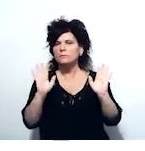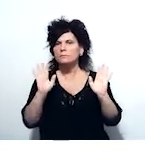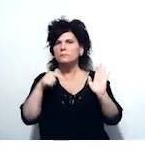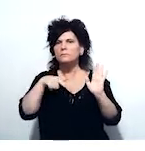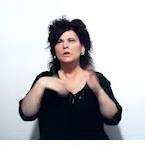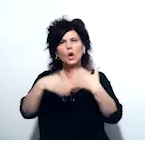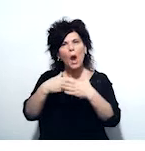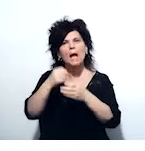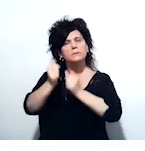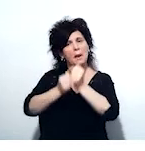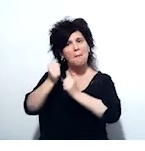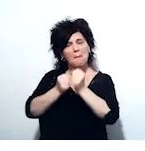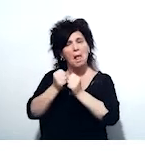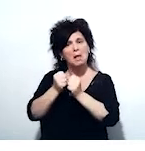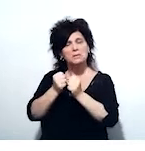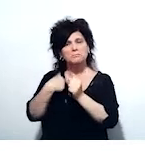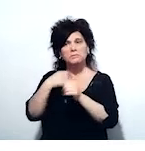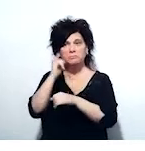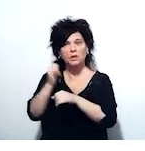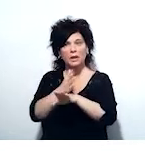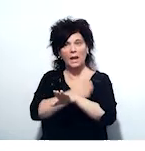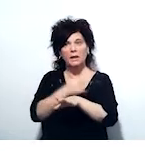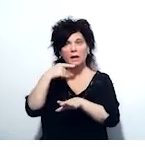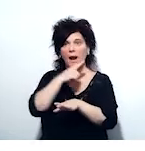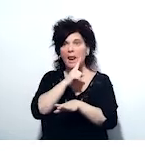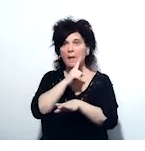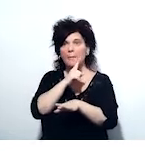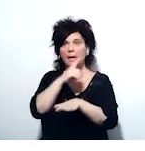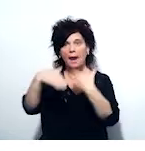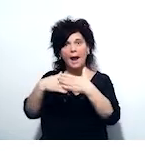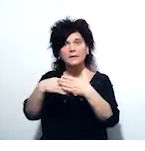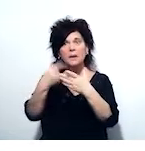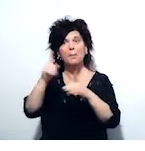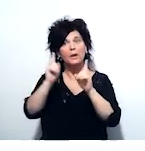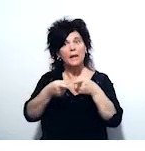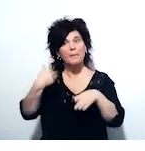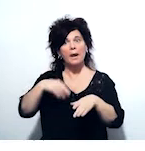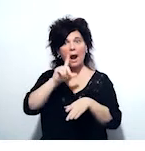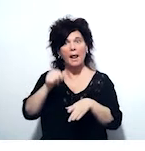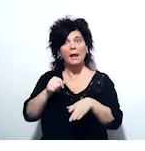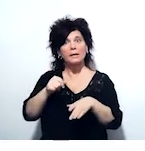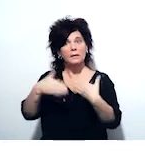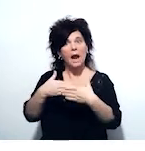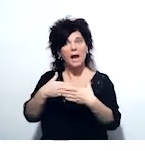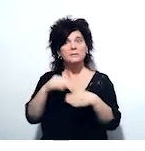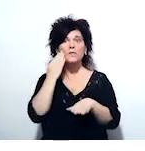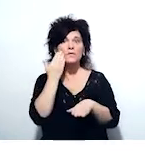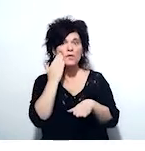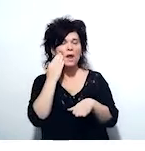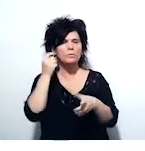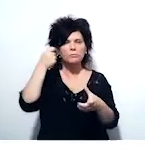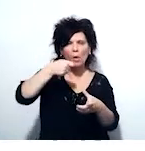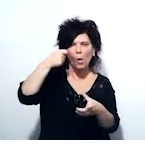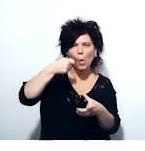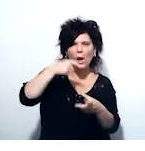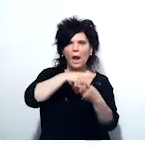están haciendo muchas empresas, como les dije recién, en Alemania, pero también lo hacen en Argentina. Facebook y Google